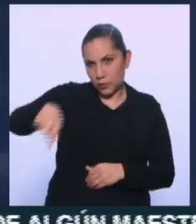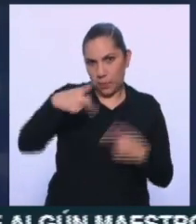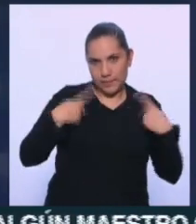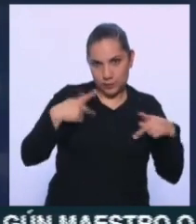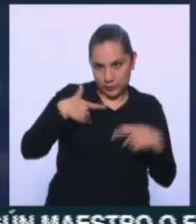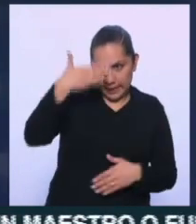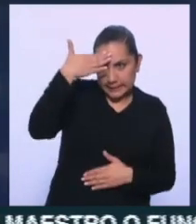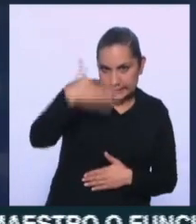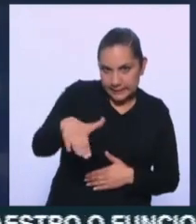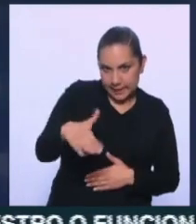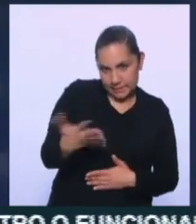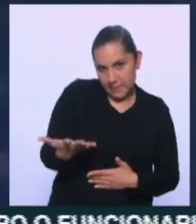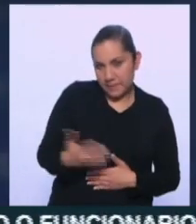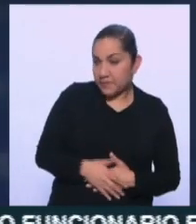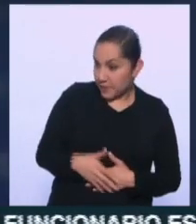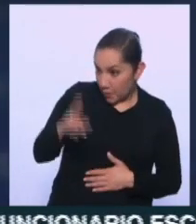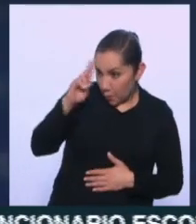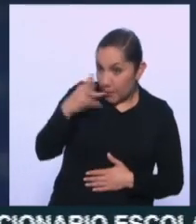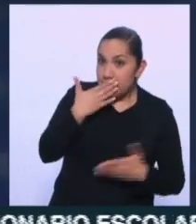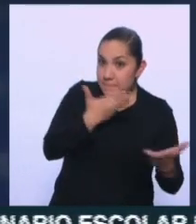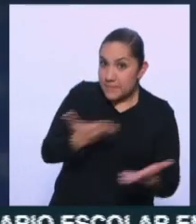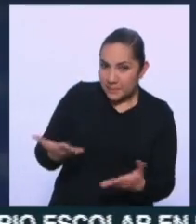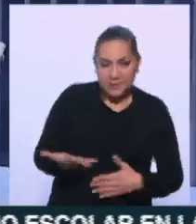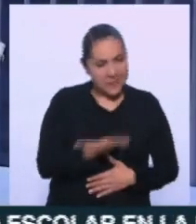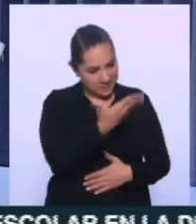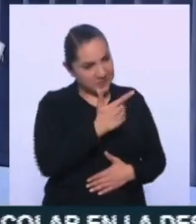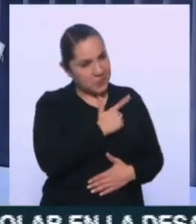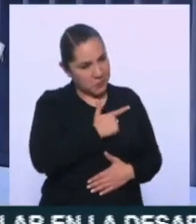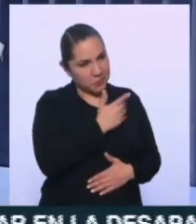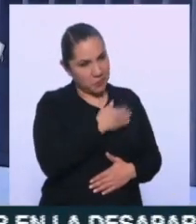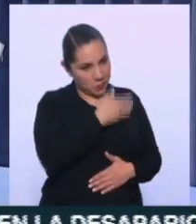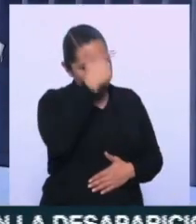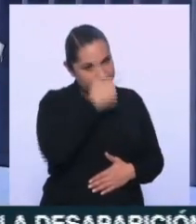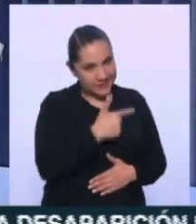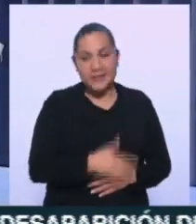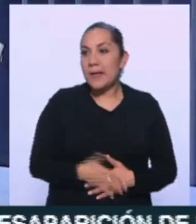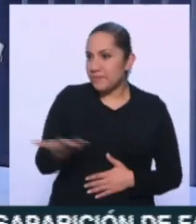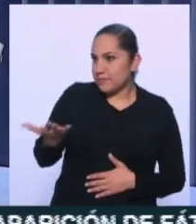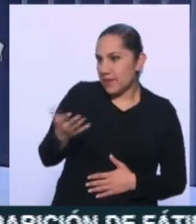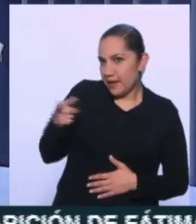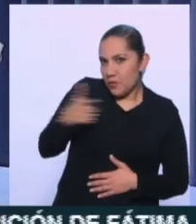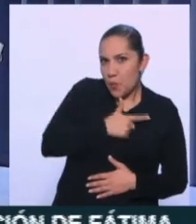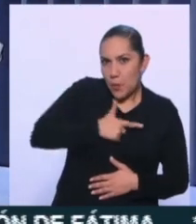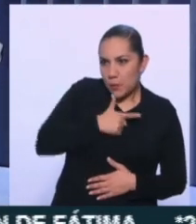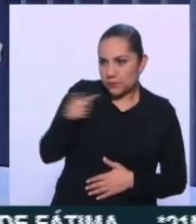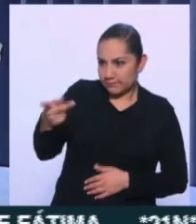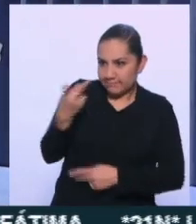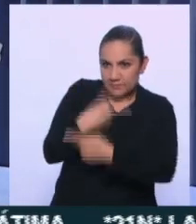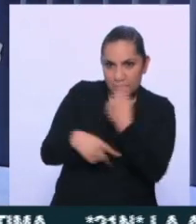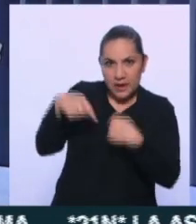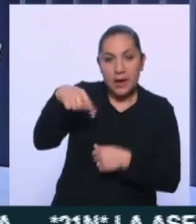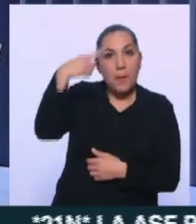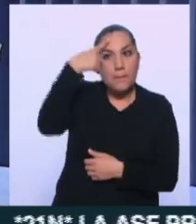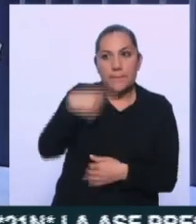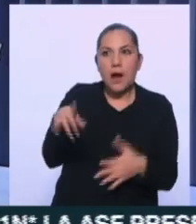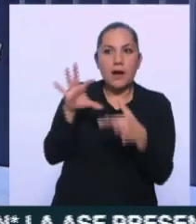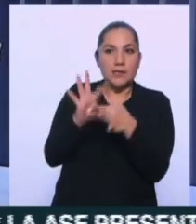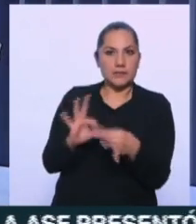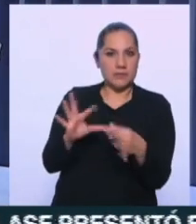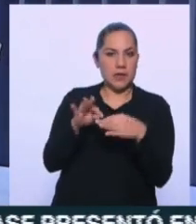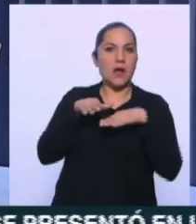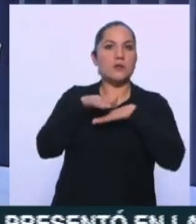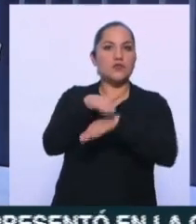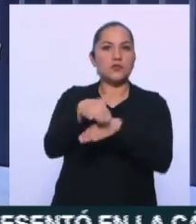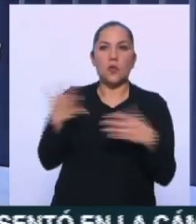¿Qué tal? Buenas noches. Gusto de tenerte por acá otra vez y para platicar sobre todo de una importante actividad, porque si bien necesitamos cine, que se